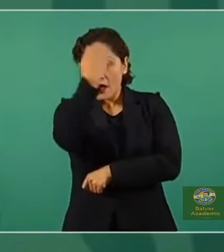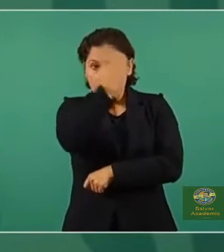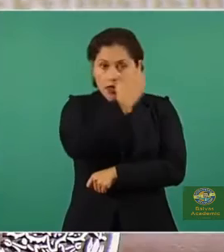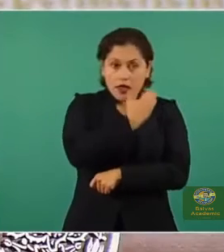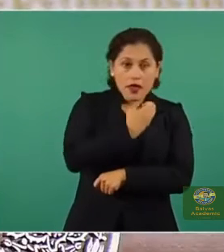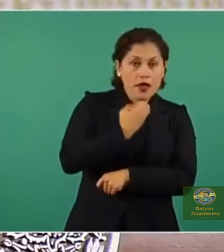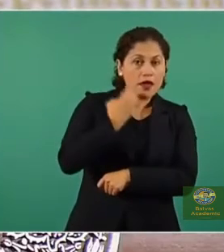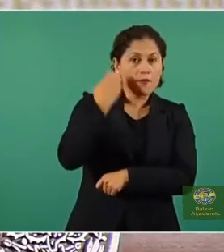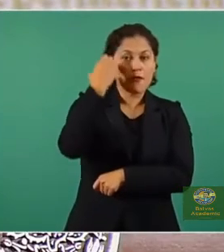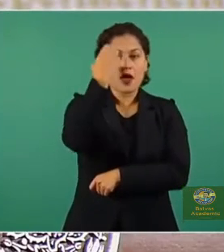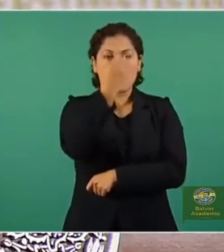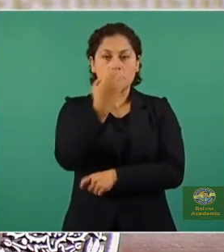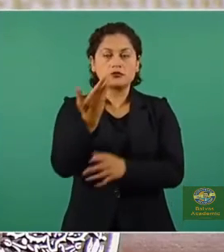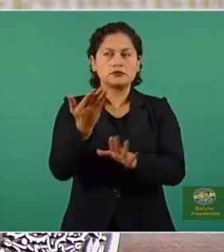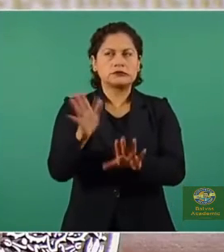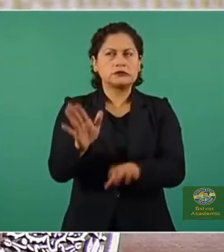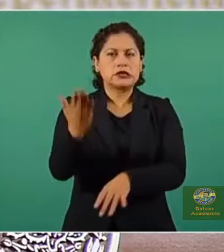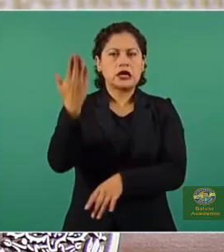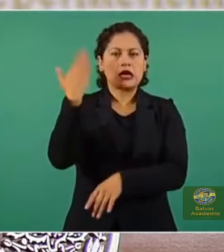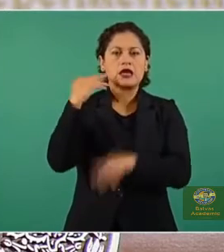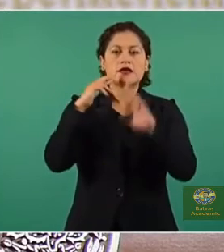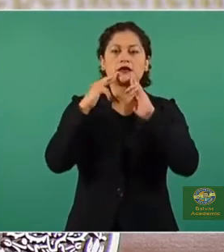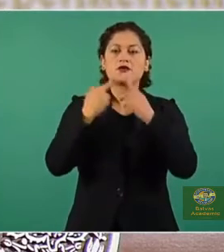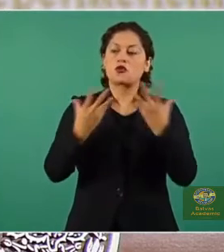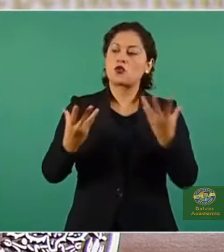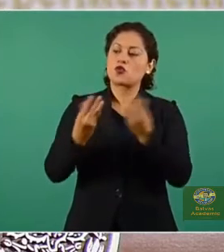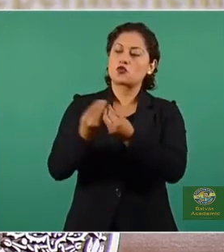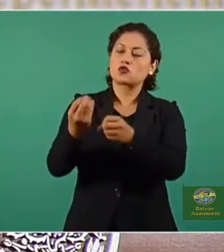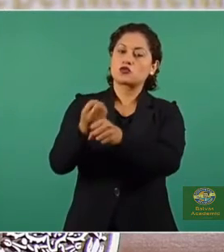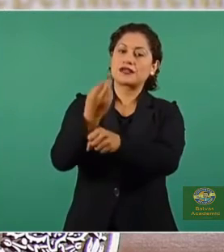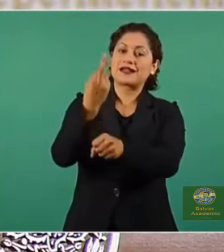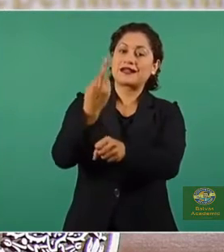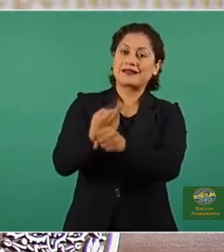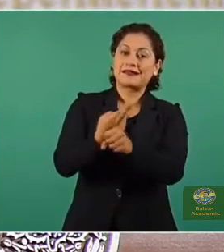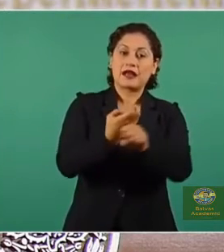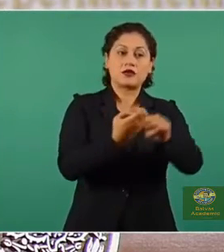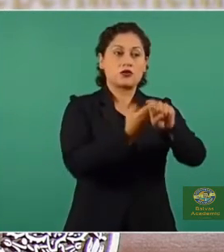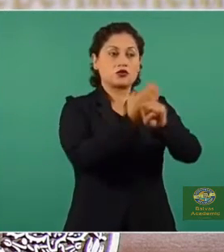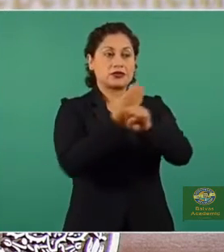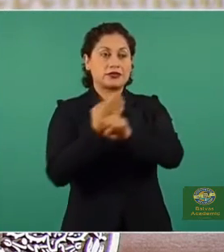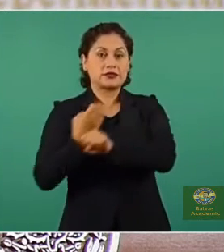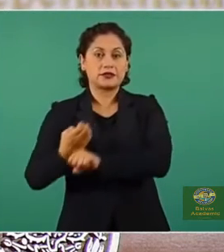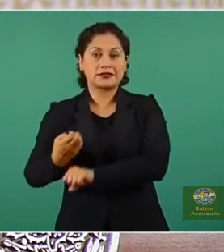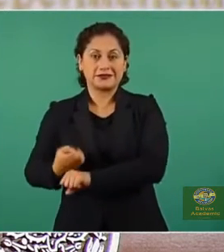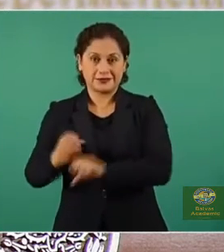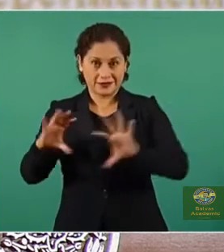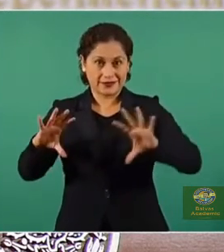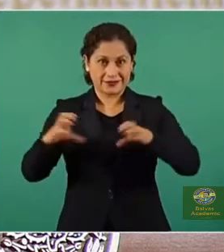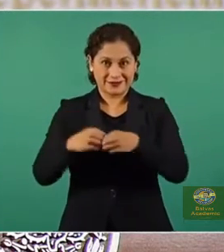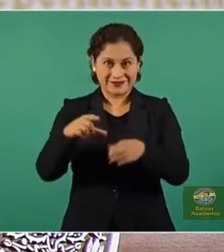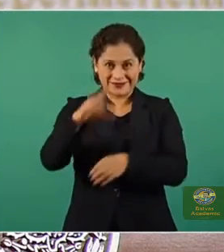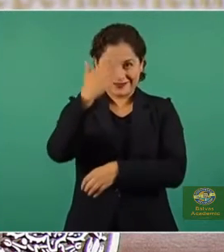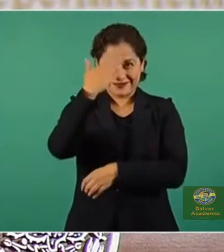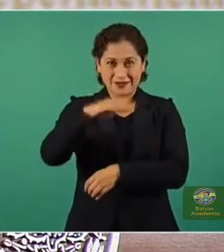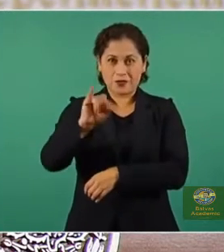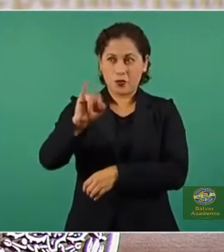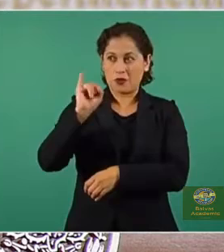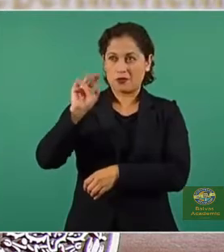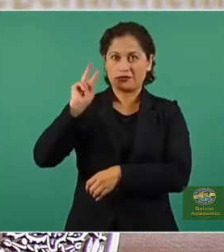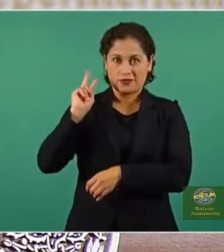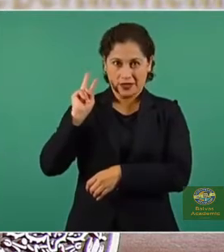para precisamente cuando tuvimos la reunión con los secretarios de los diferentes estados, que si ustedes recuerdan fue precisamente el jueves y el viernes